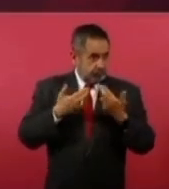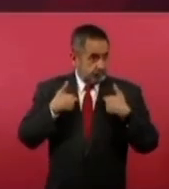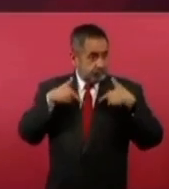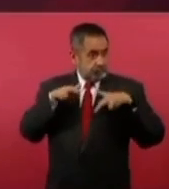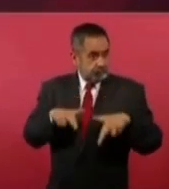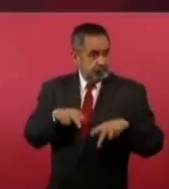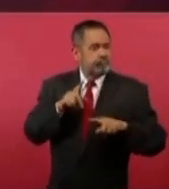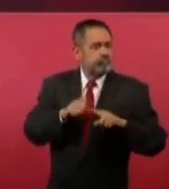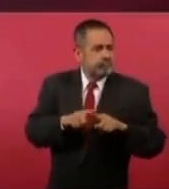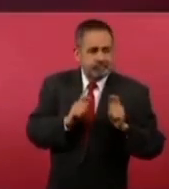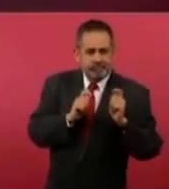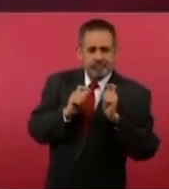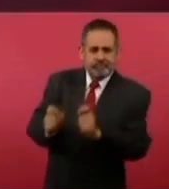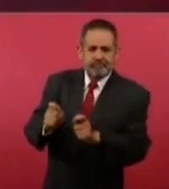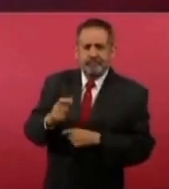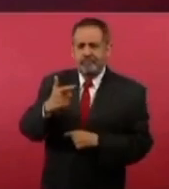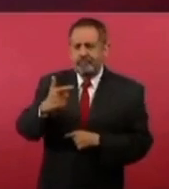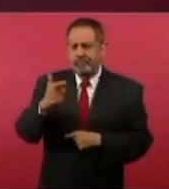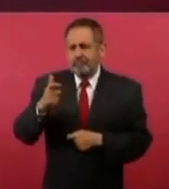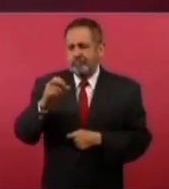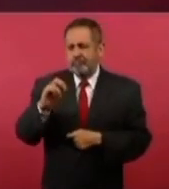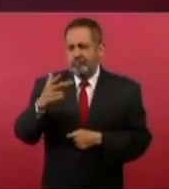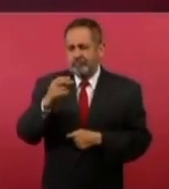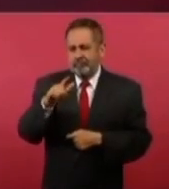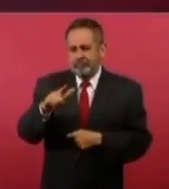Xóchitl Gálvez.